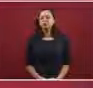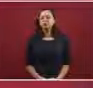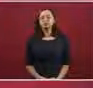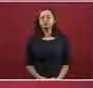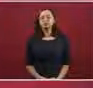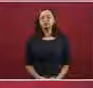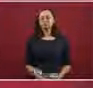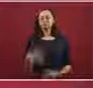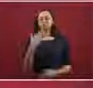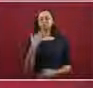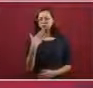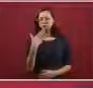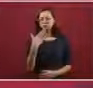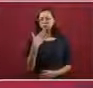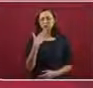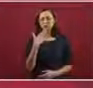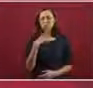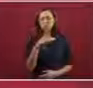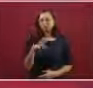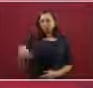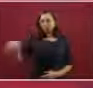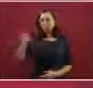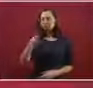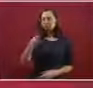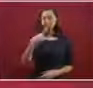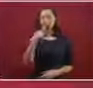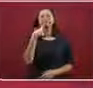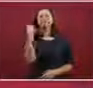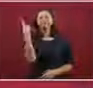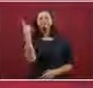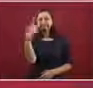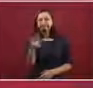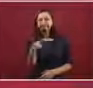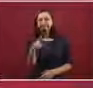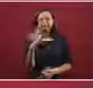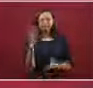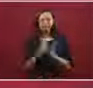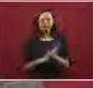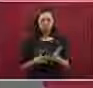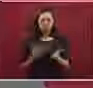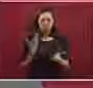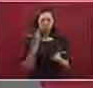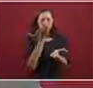llevan a cabo, la protesta, el que haya